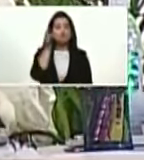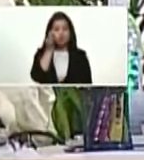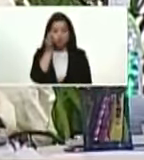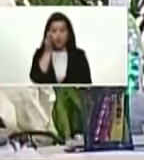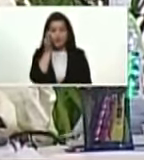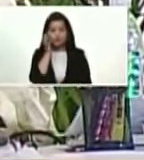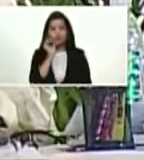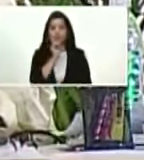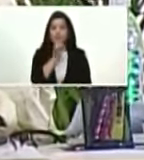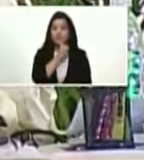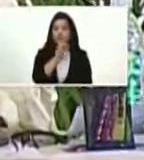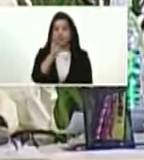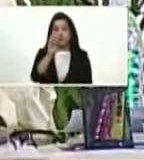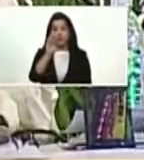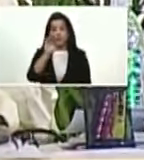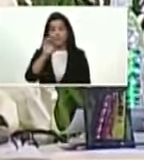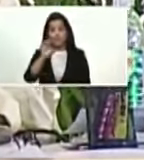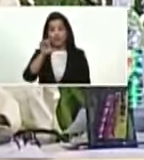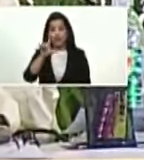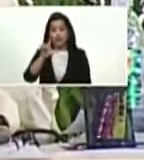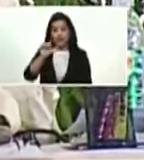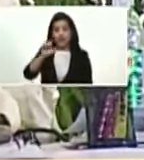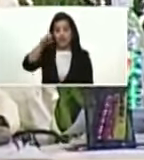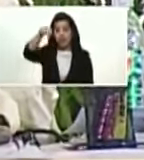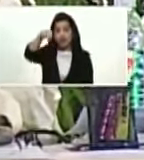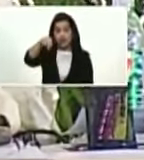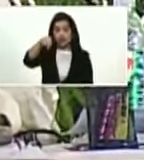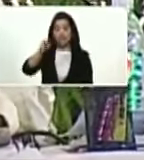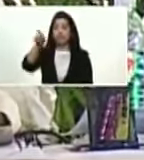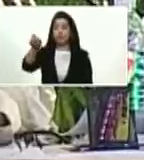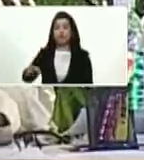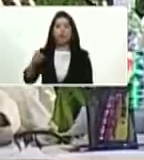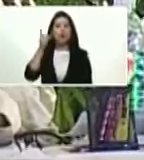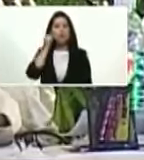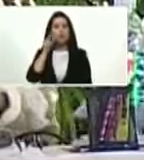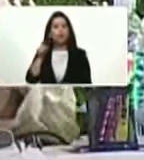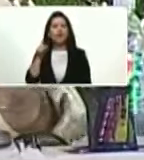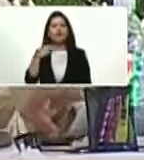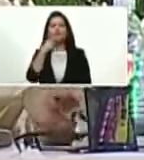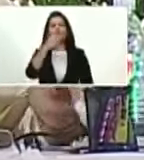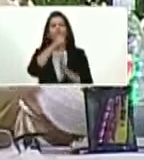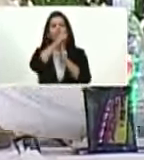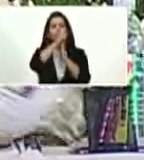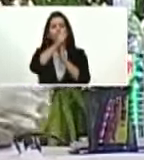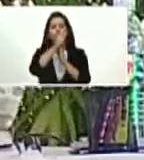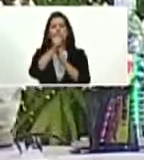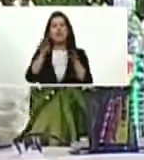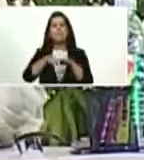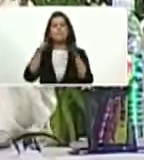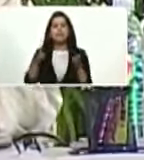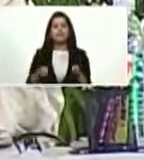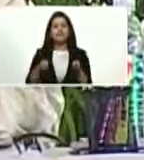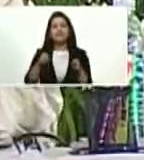Belén González es vocera de la Mesa de Innovación,